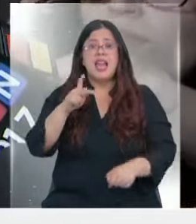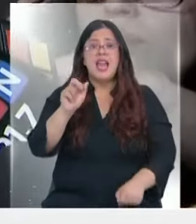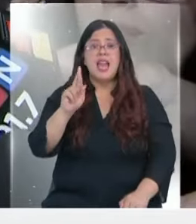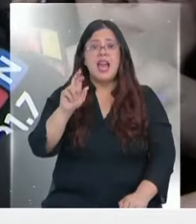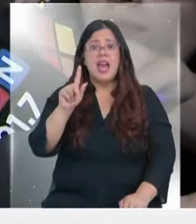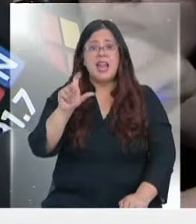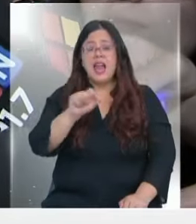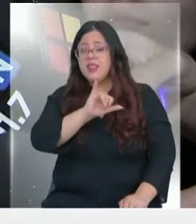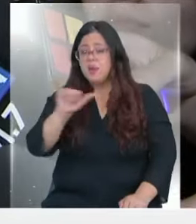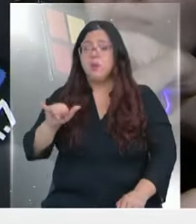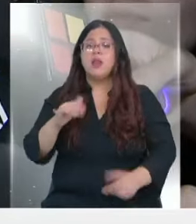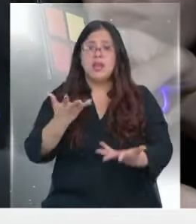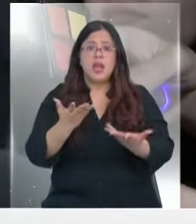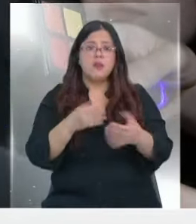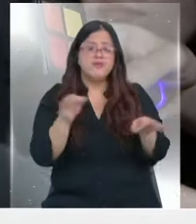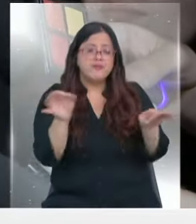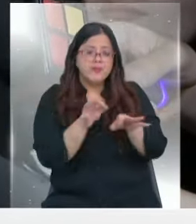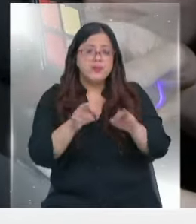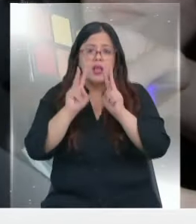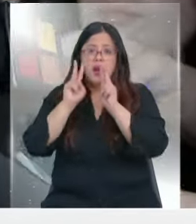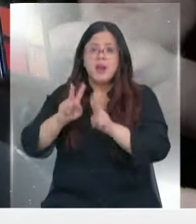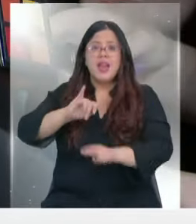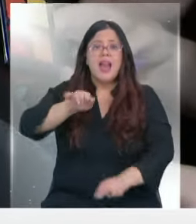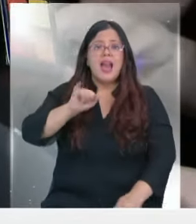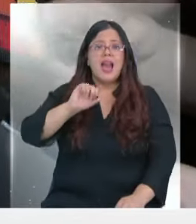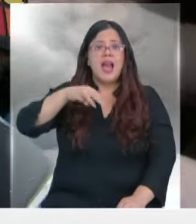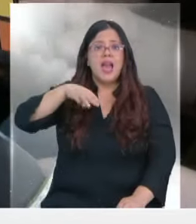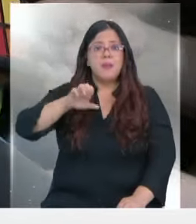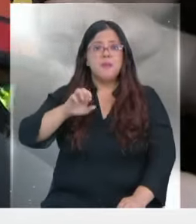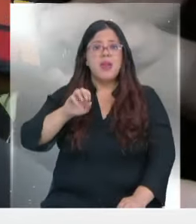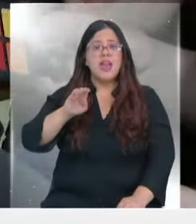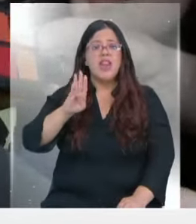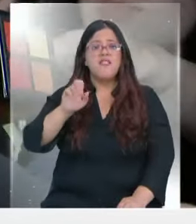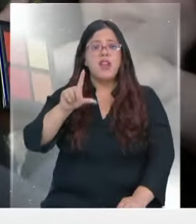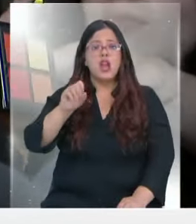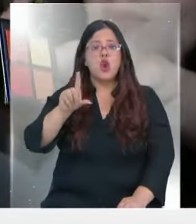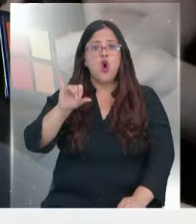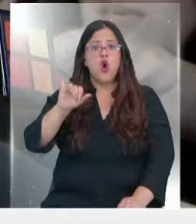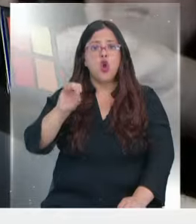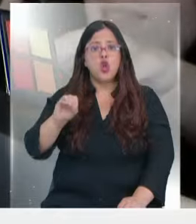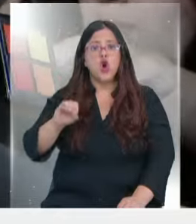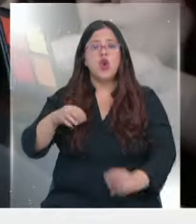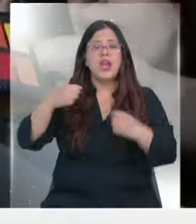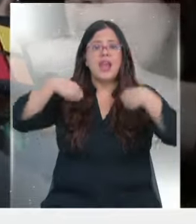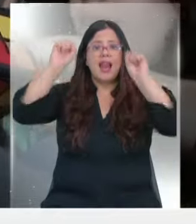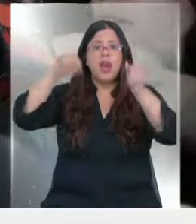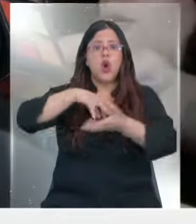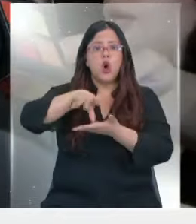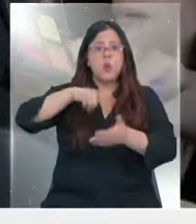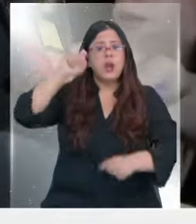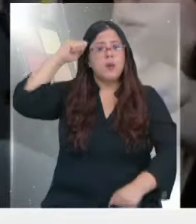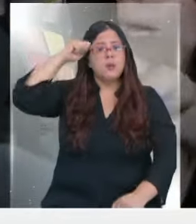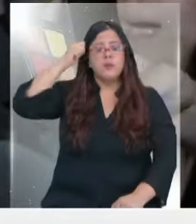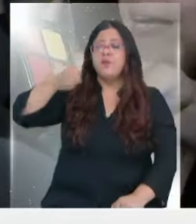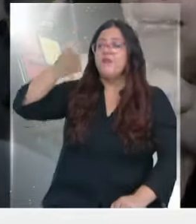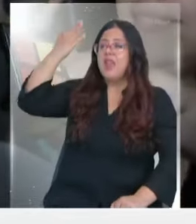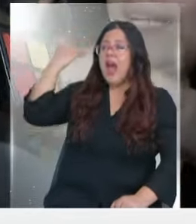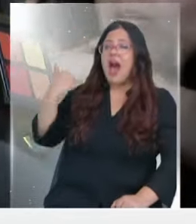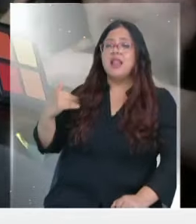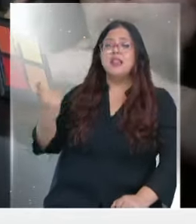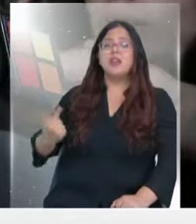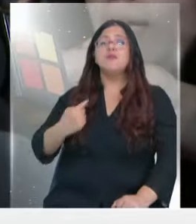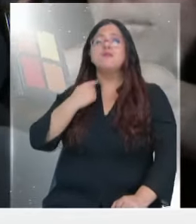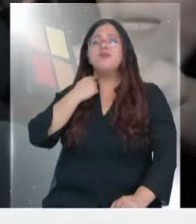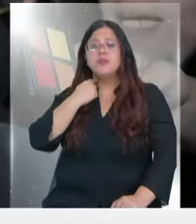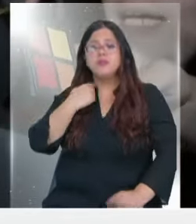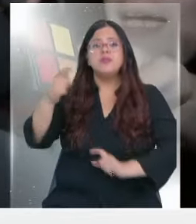Ya vamos a hacer el análisis correspondiente. Mientras tanto, escuchamos a Jaime Belolio, ganador en la comuna de Providencia. Hace 5 años atrás, y Providencia fue muy dañada, por ejemplo, por la violencia y